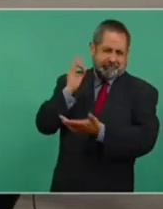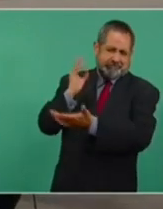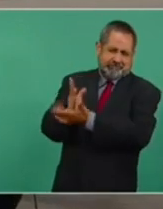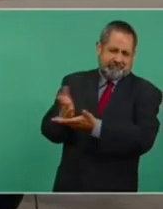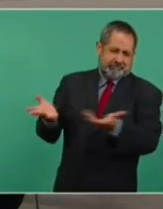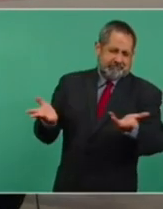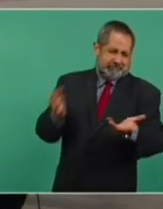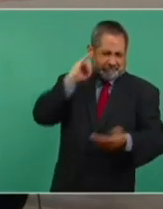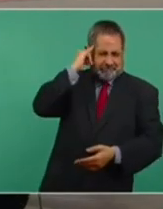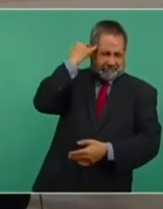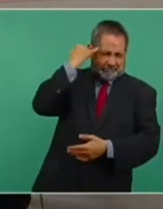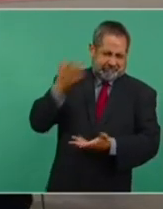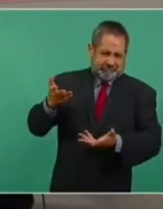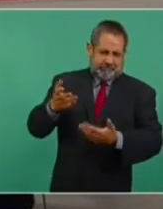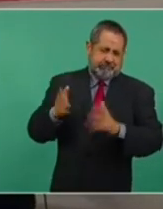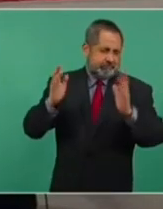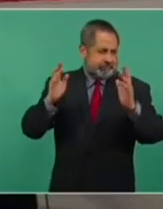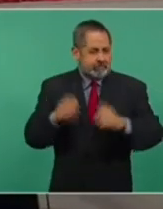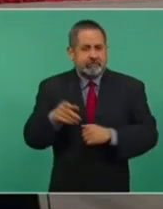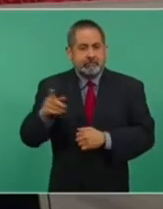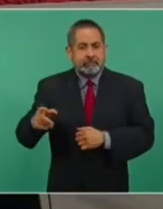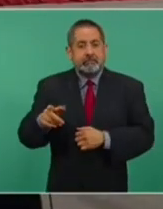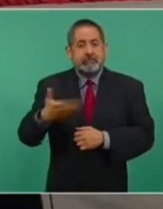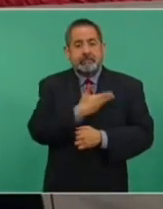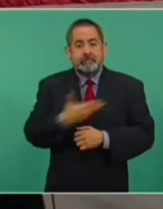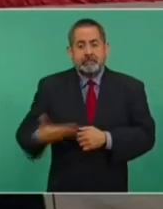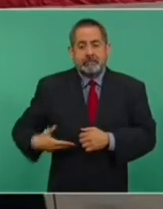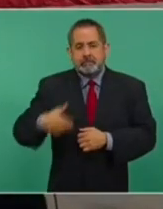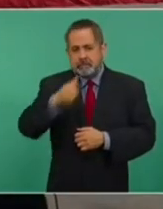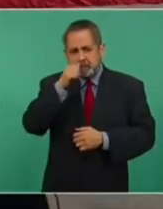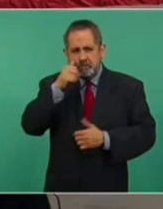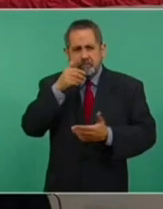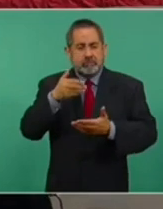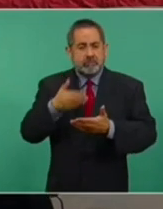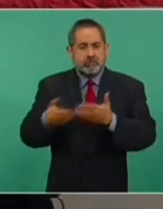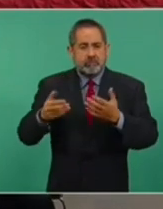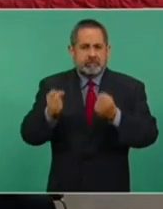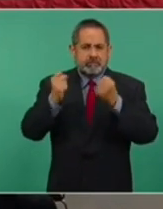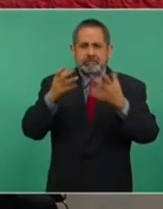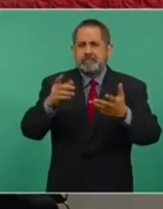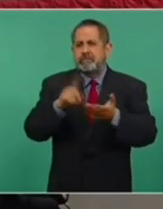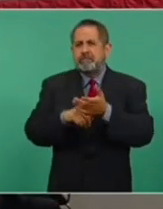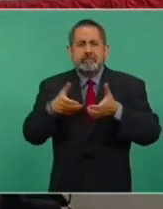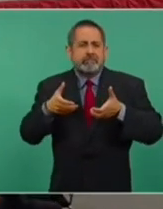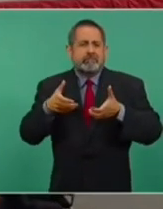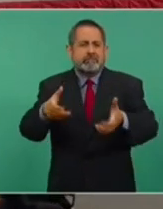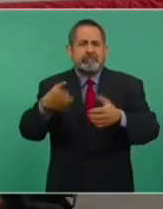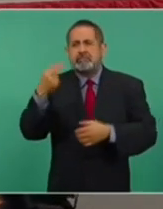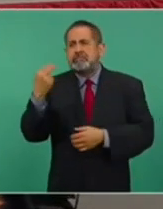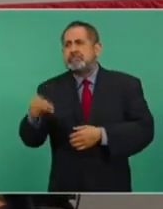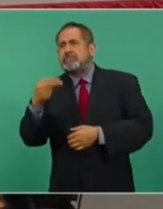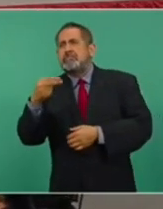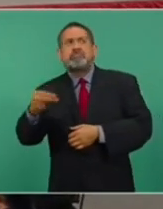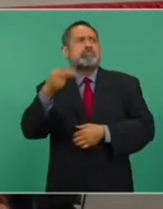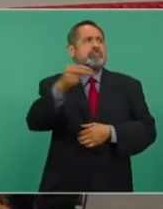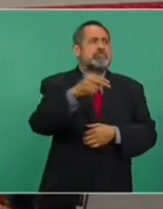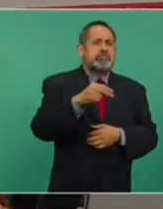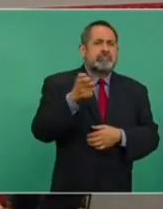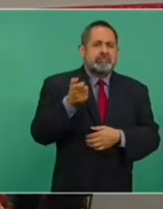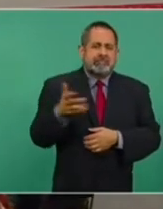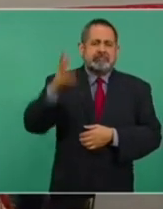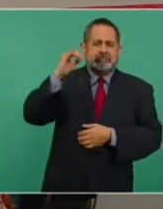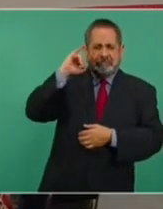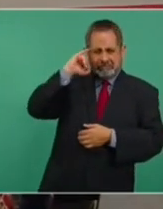¿No? El indio Benito Juárez, el presidente Juárez, hoy por hoy en México hay un montón de avenidas, ¿no?, con el nombre de, del indio